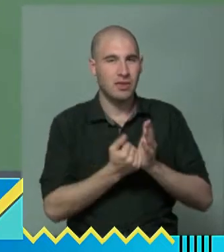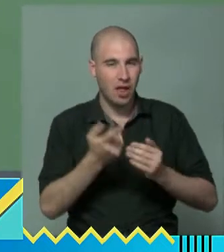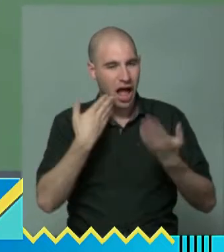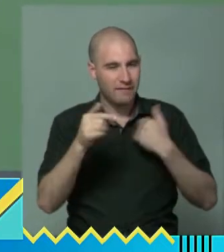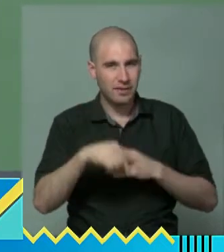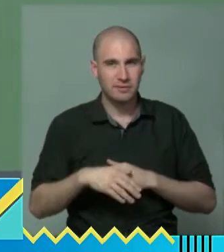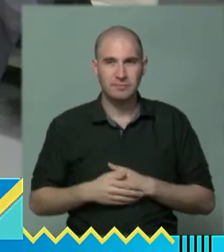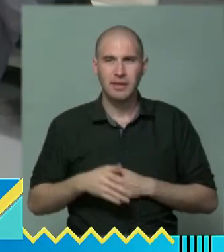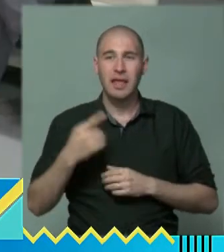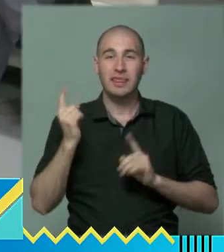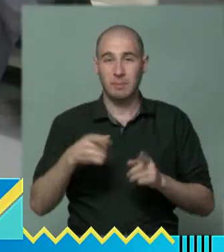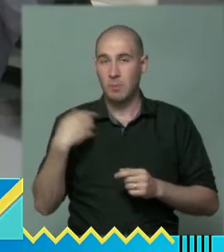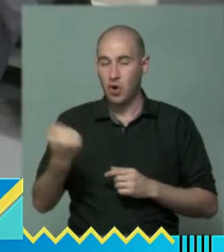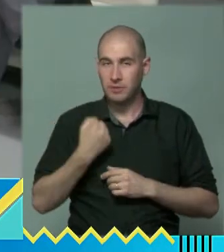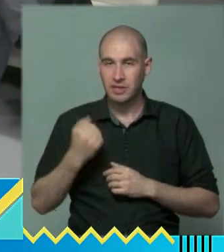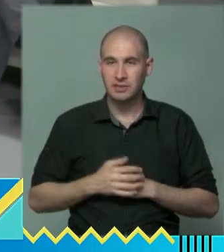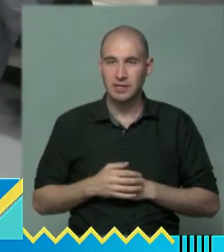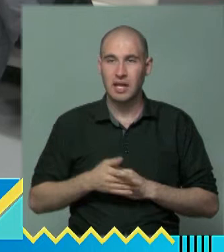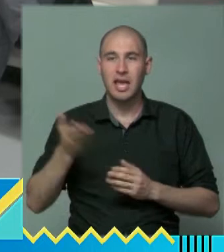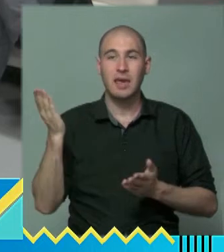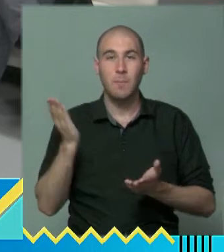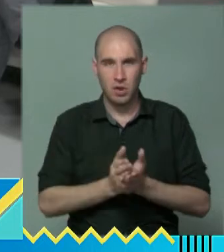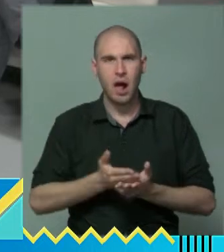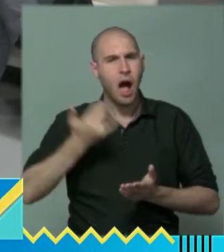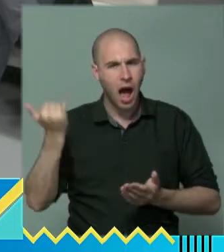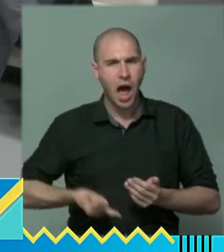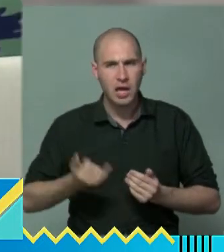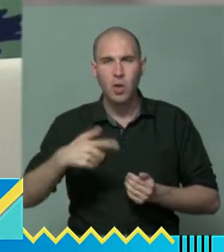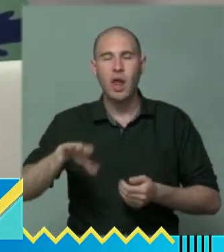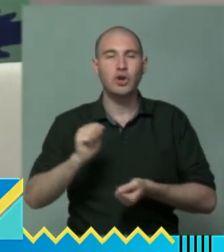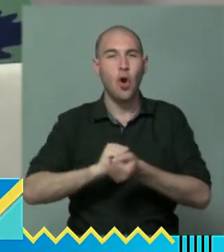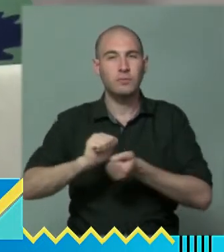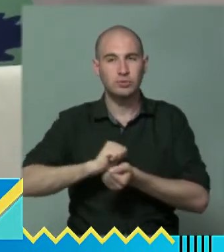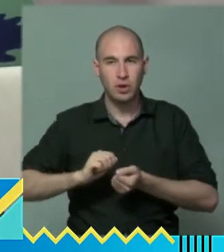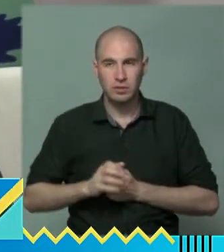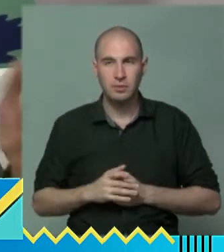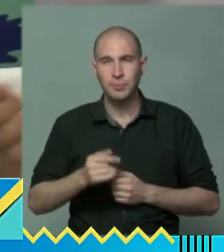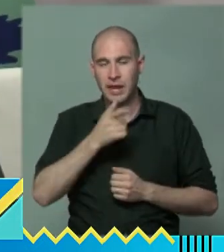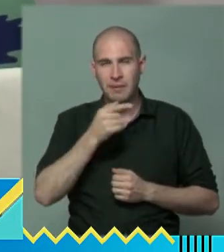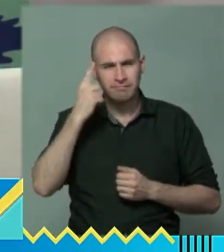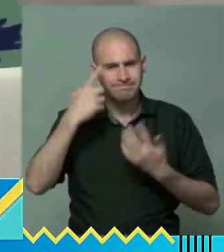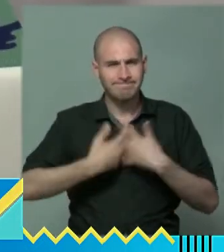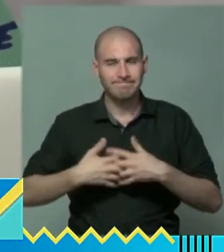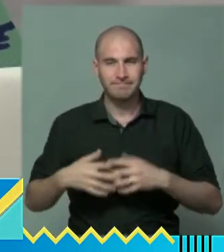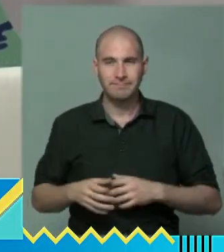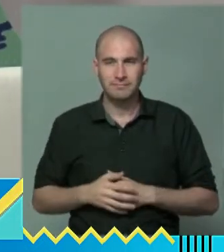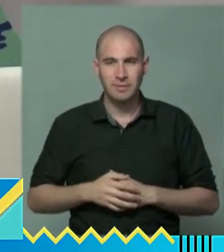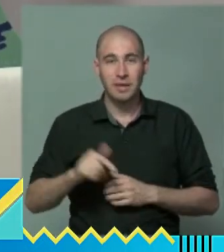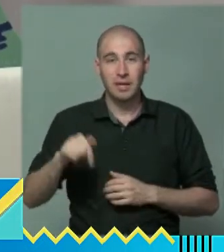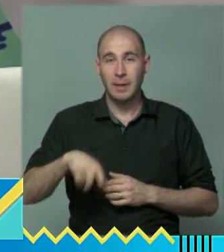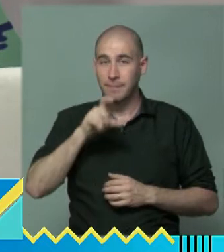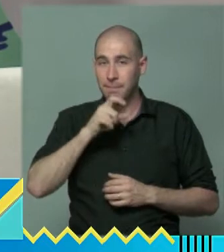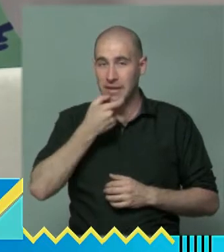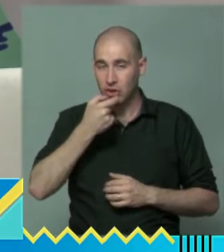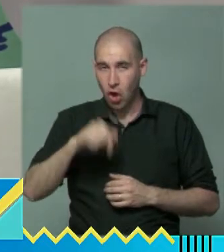hablando, ¿no? Y principalmente evitar la impunidad en actos de corrupción. Si nos ponemos a pensar acá en la provincia